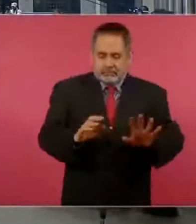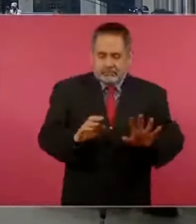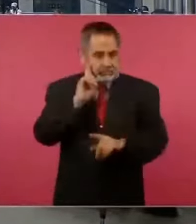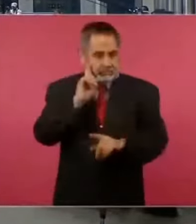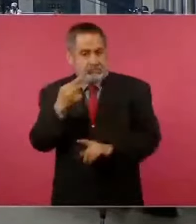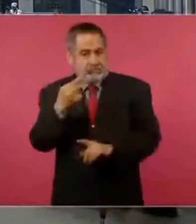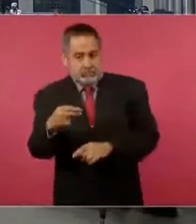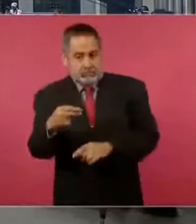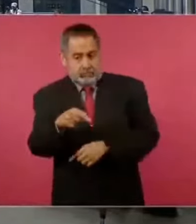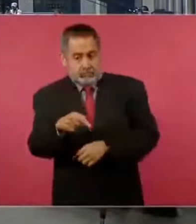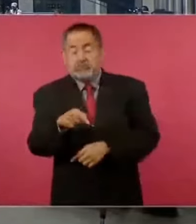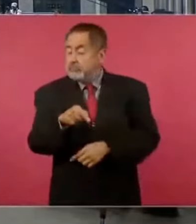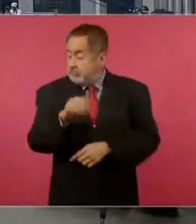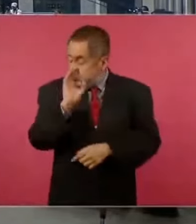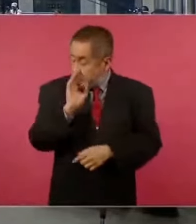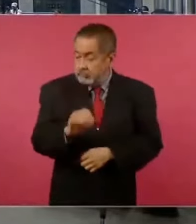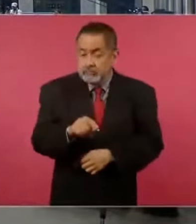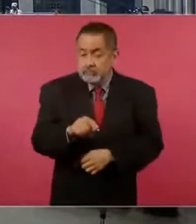pero